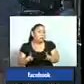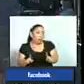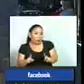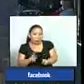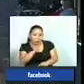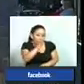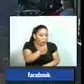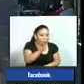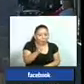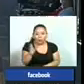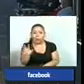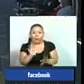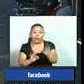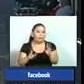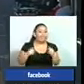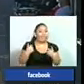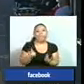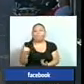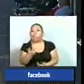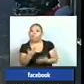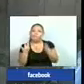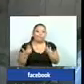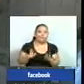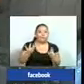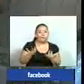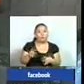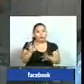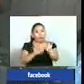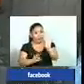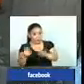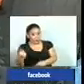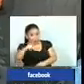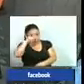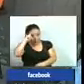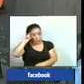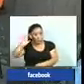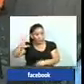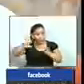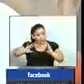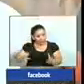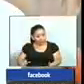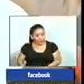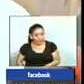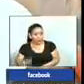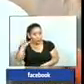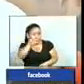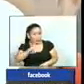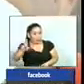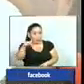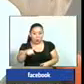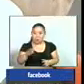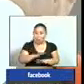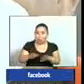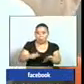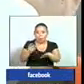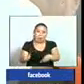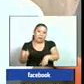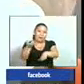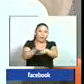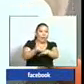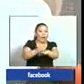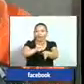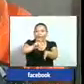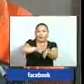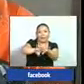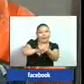rutas, algunos usuarios se vieron afectados, incluso empleados de gobierno que a partir de este lunes no contaban con el transporte